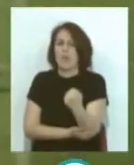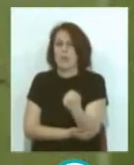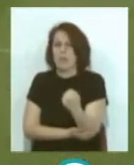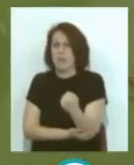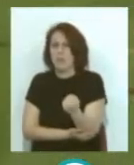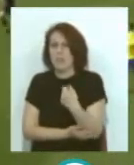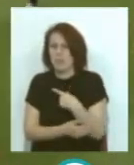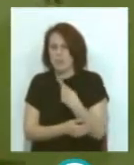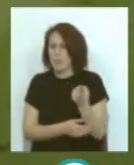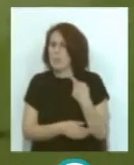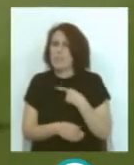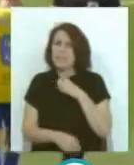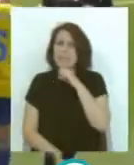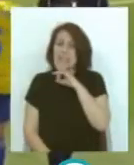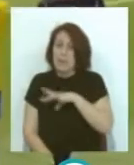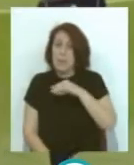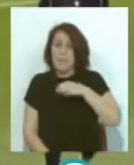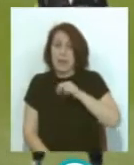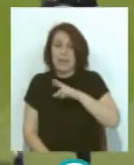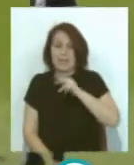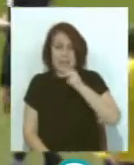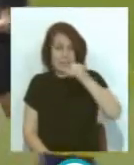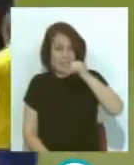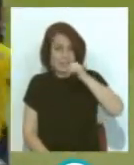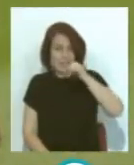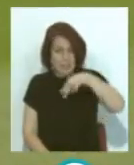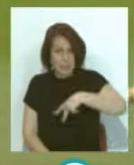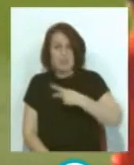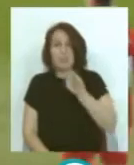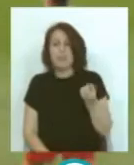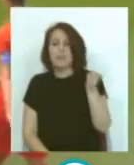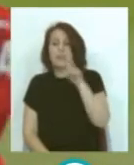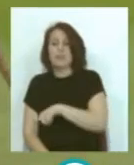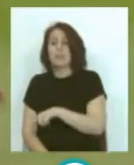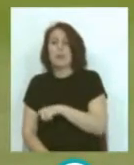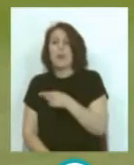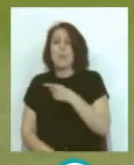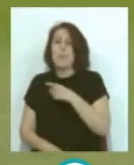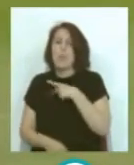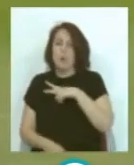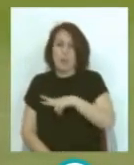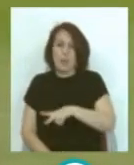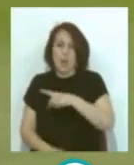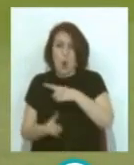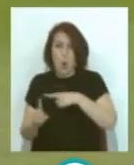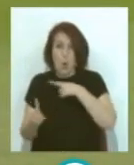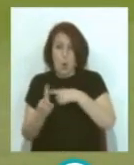muy a destiempo de Alex Martín, en este caso al portuense Luismi